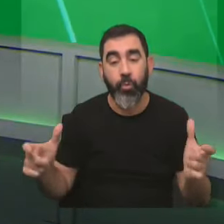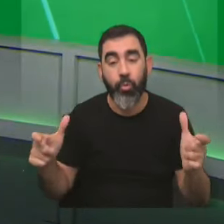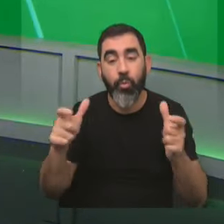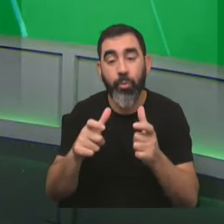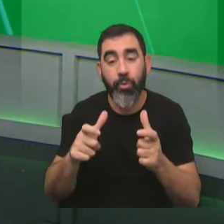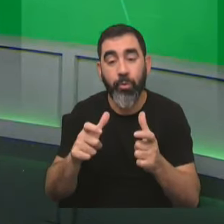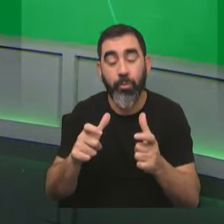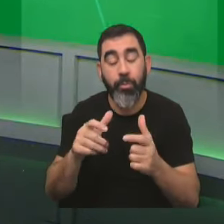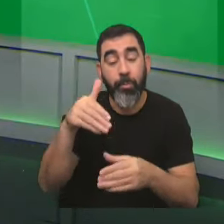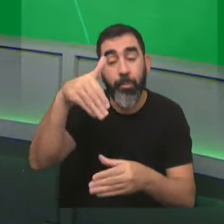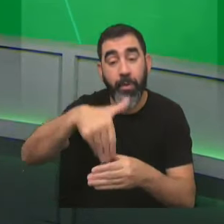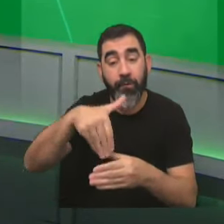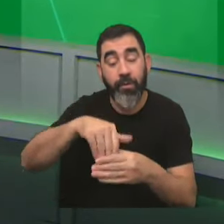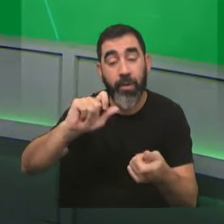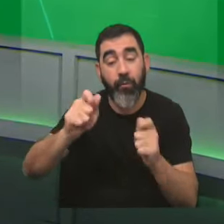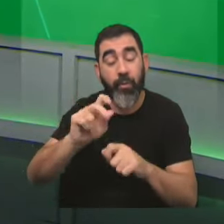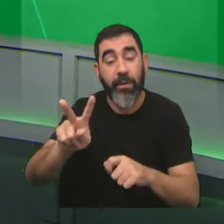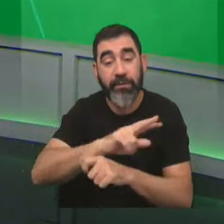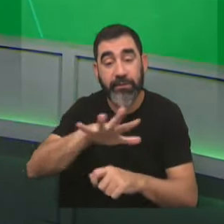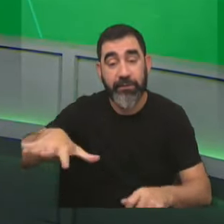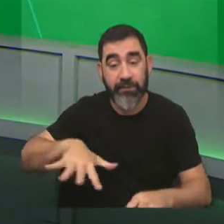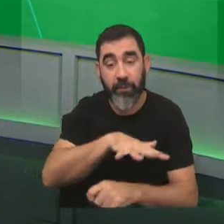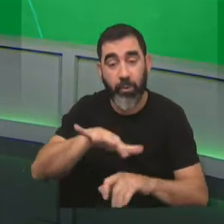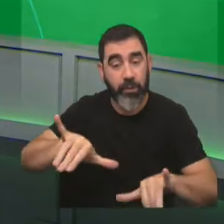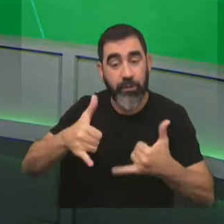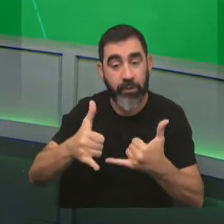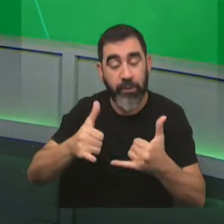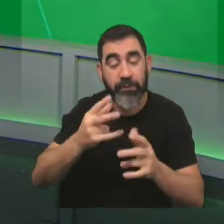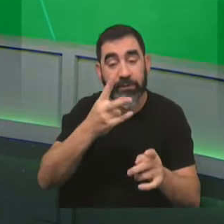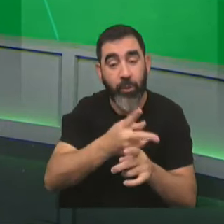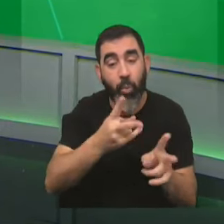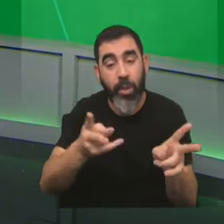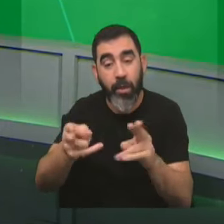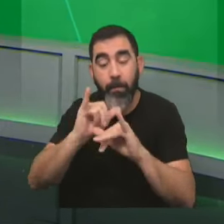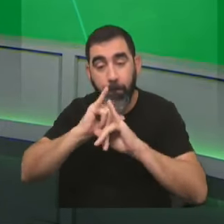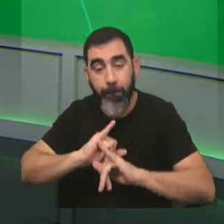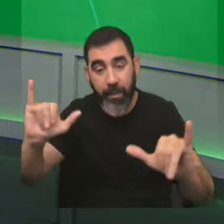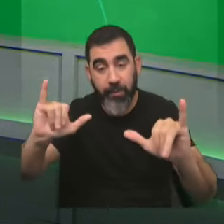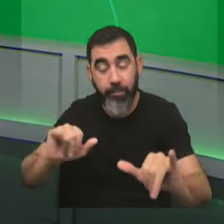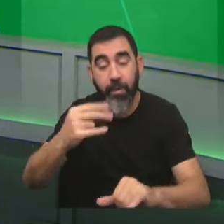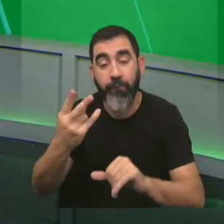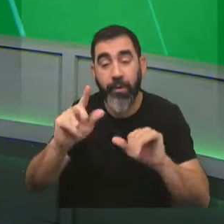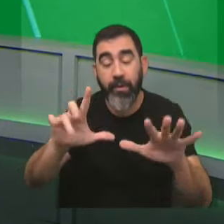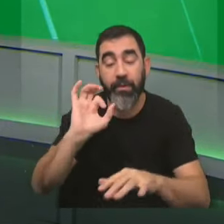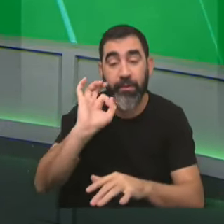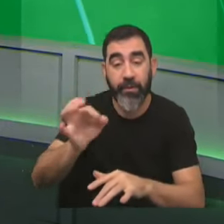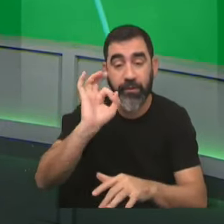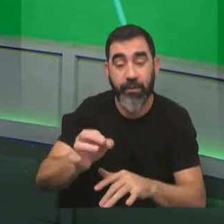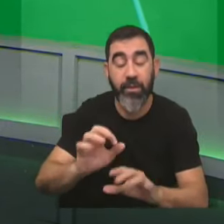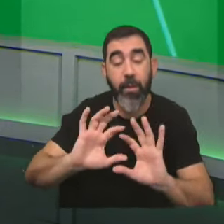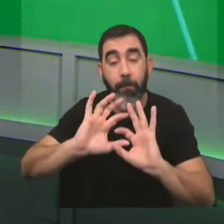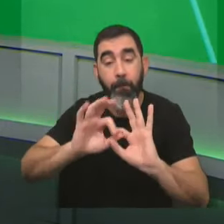pro plebiscito de la Reforma de la seguridad social ya puso en marcha su segunda parte de la campaña de cara al 17 de octubre este